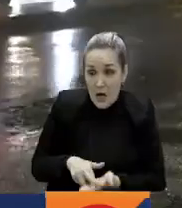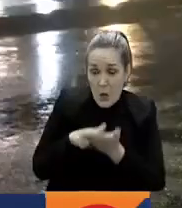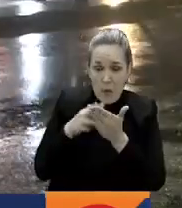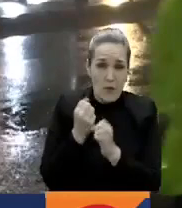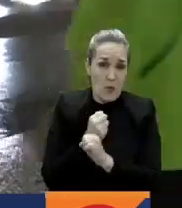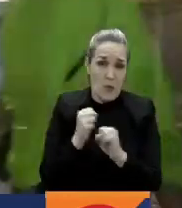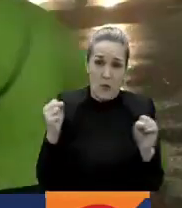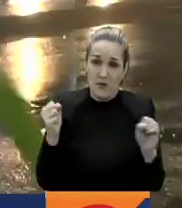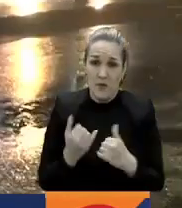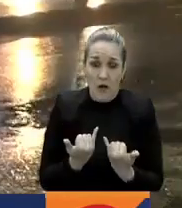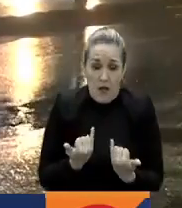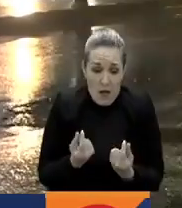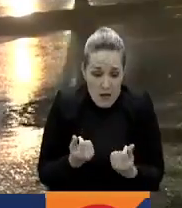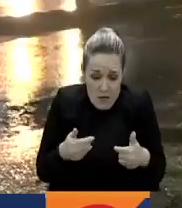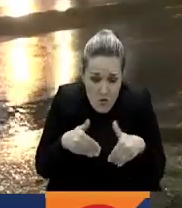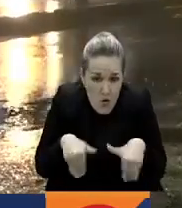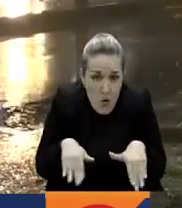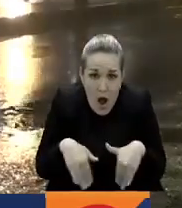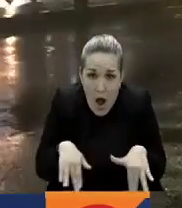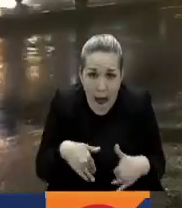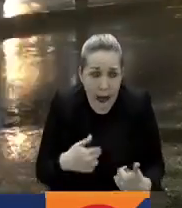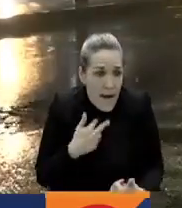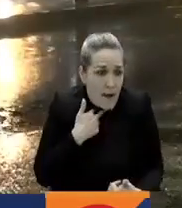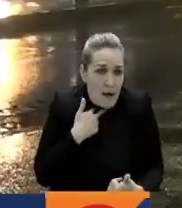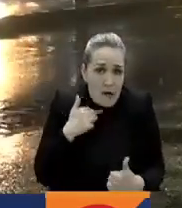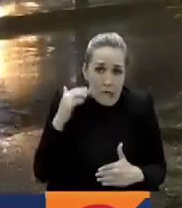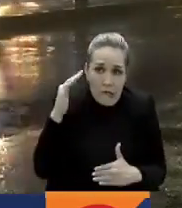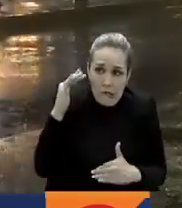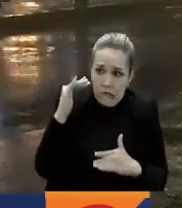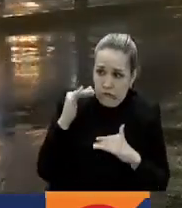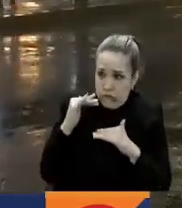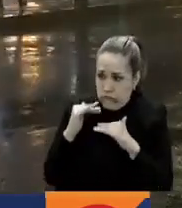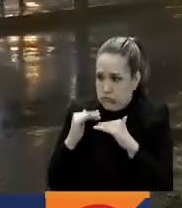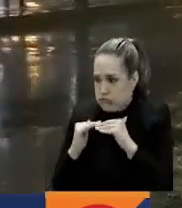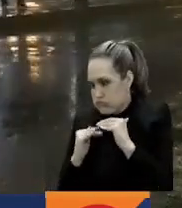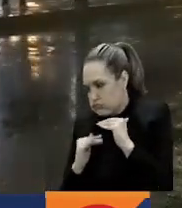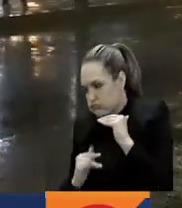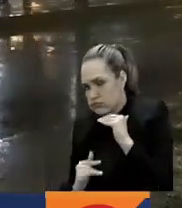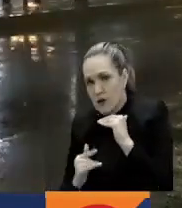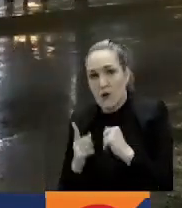este hueco económico que ha desatado la pasada pandemia del COVID-19.